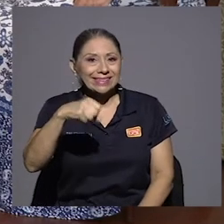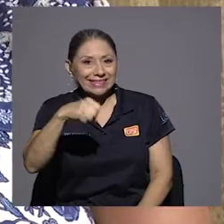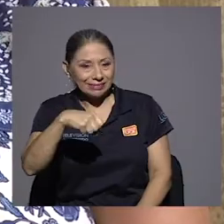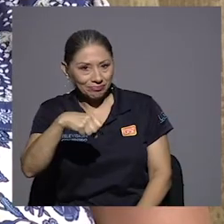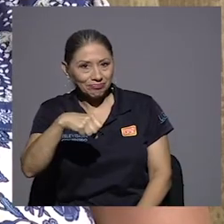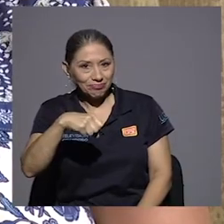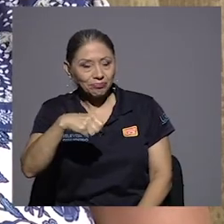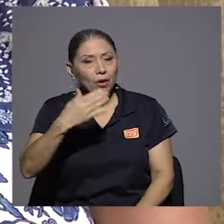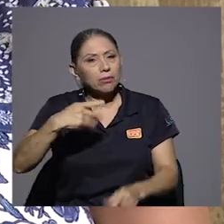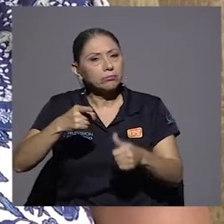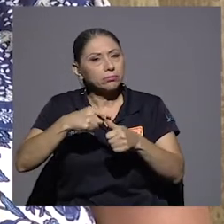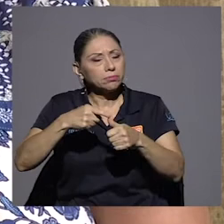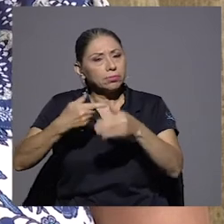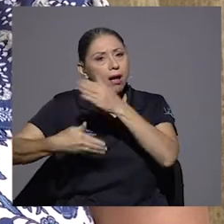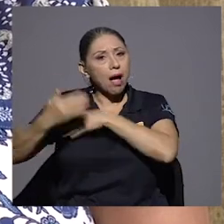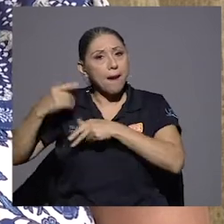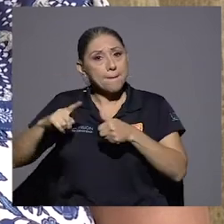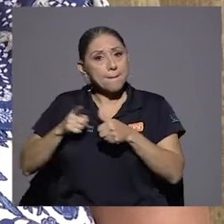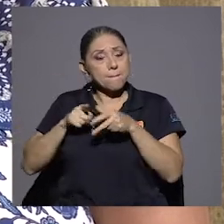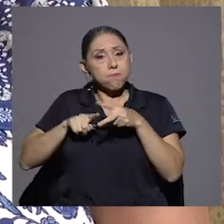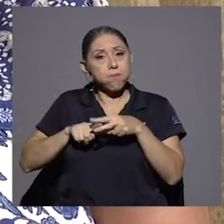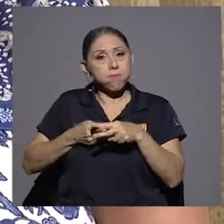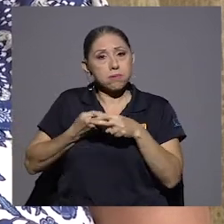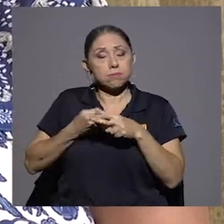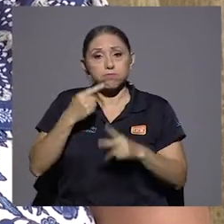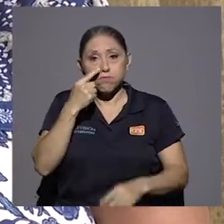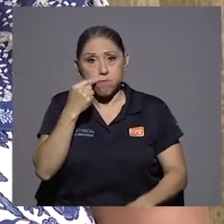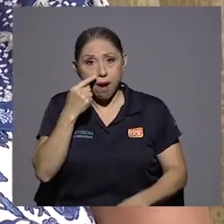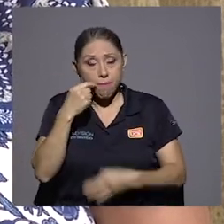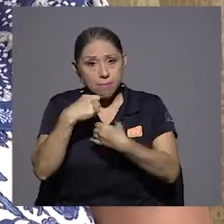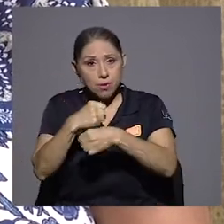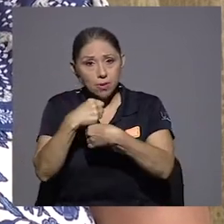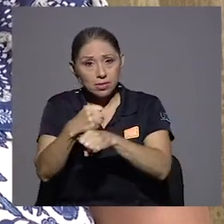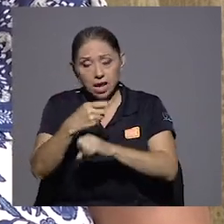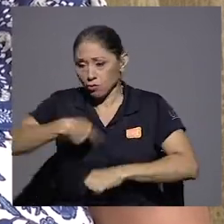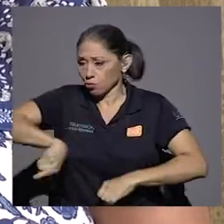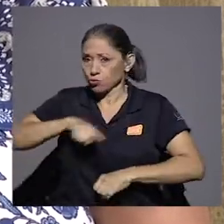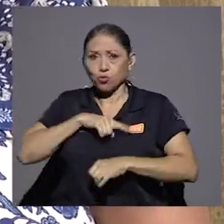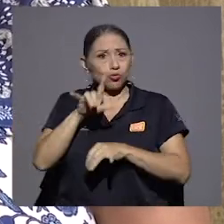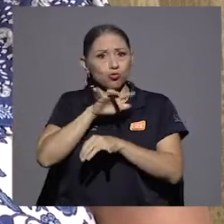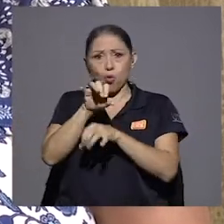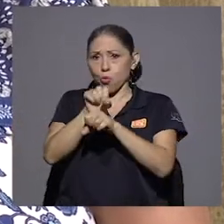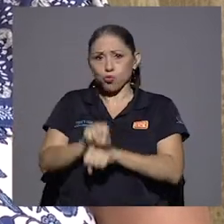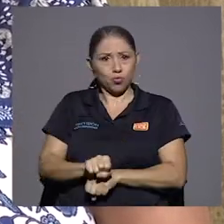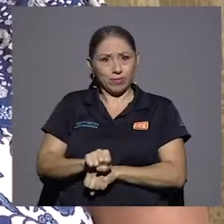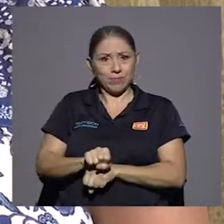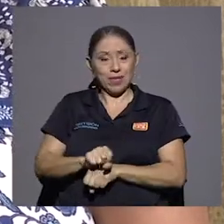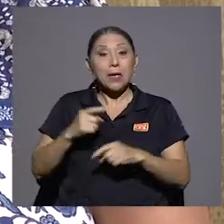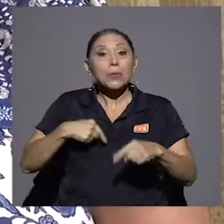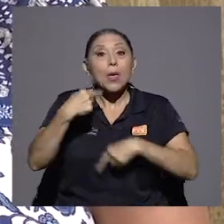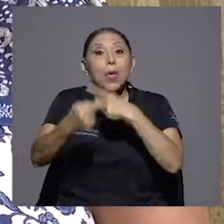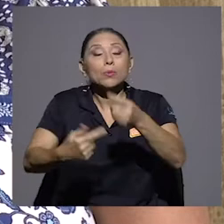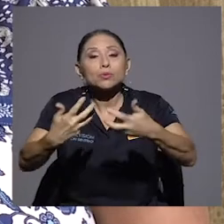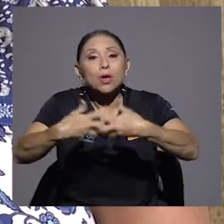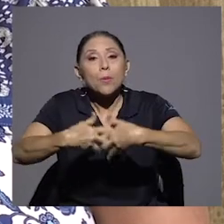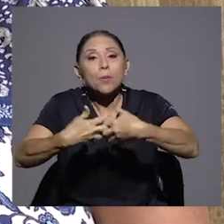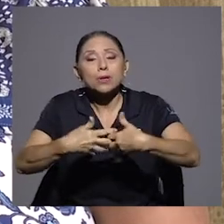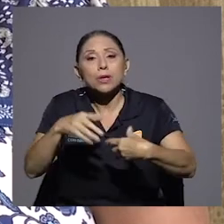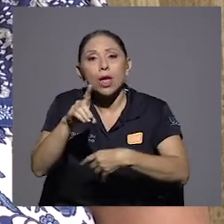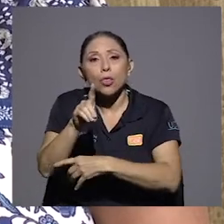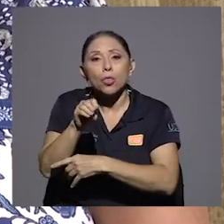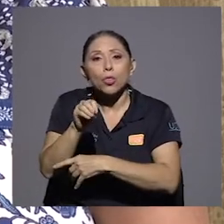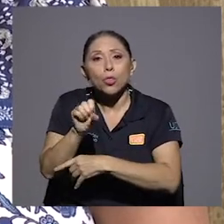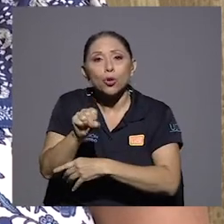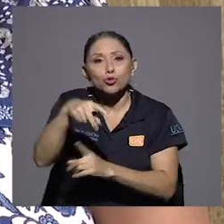En un principio papi lo hacía, porque no era una costumbre nuestra tenerlo. Hasta que Dos Pinos sacó el